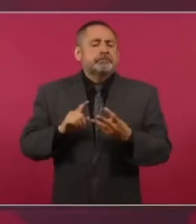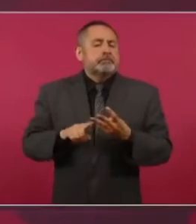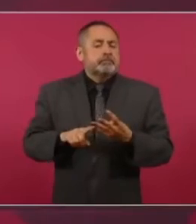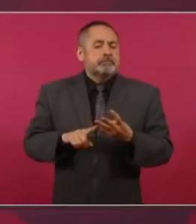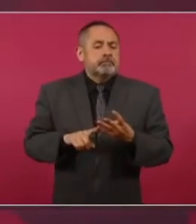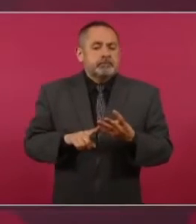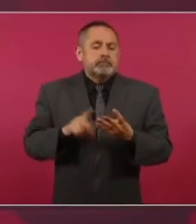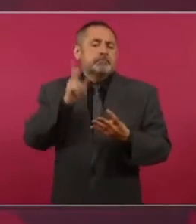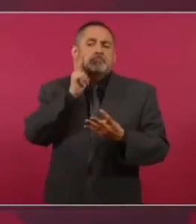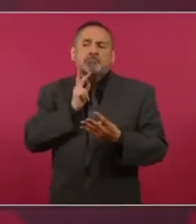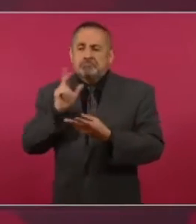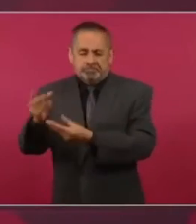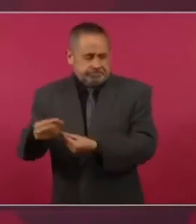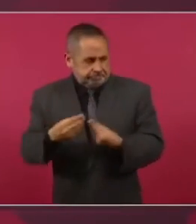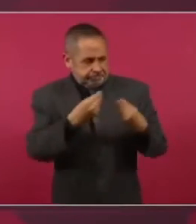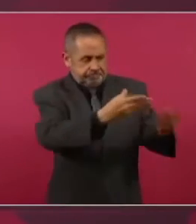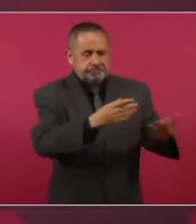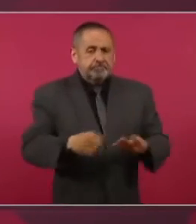el petróleo,